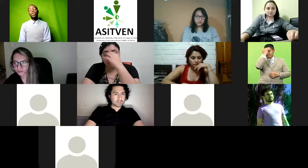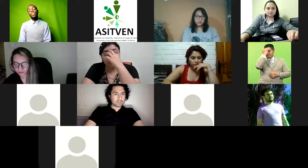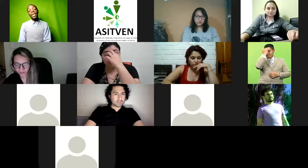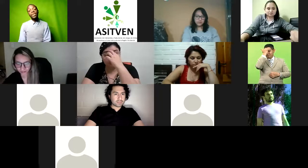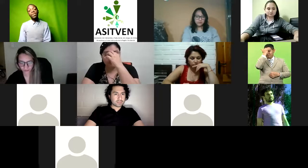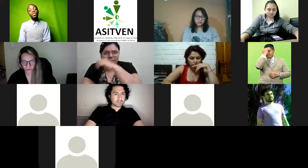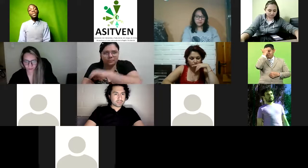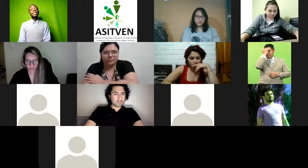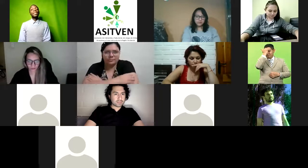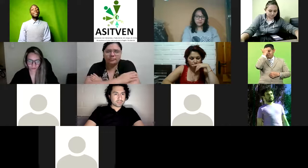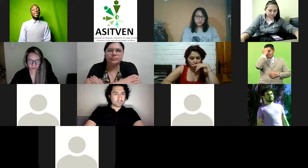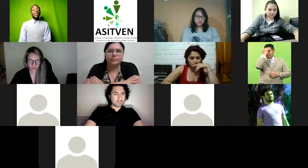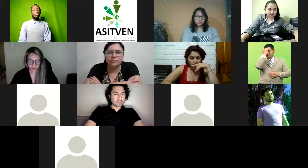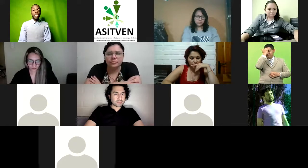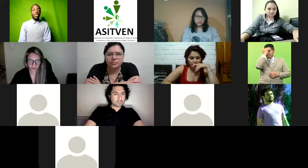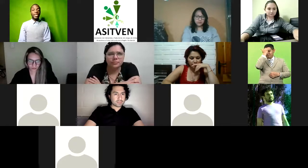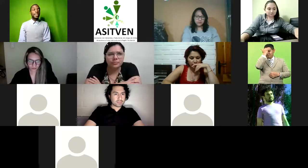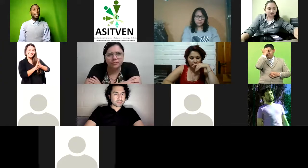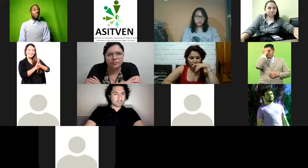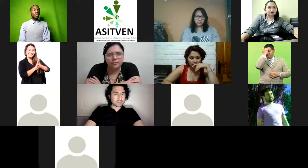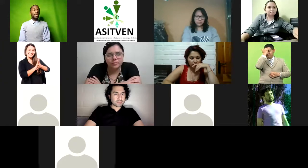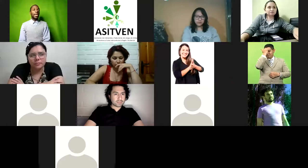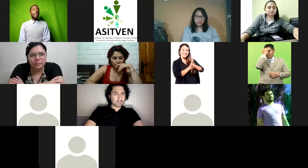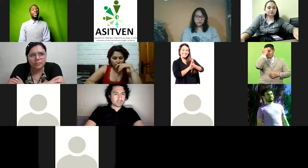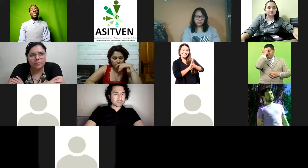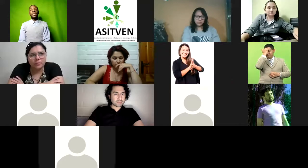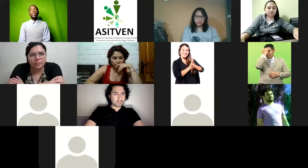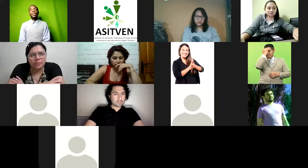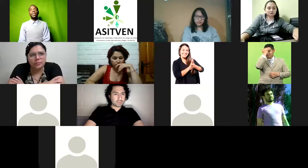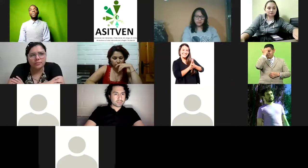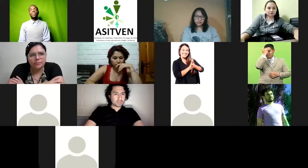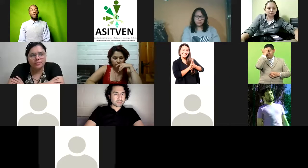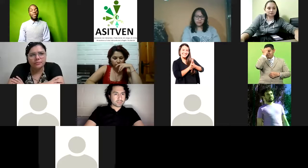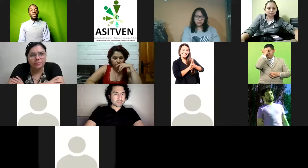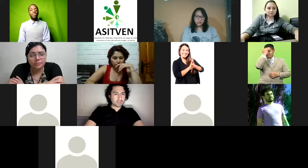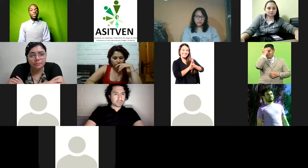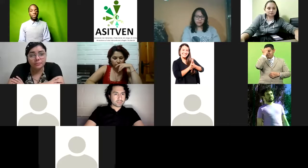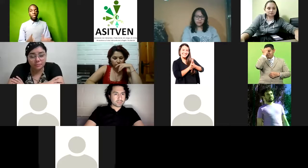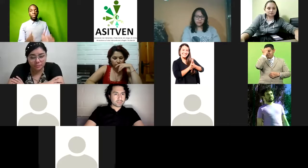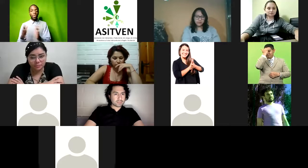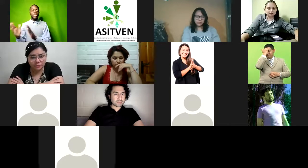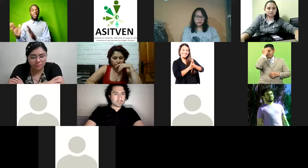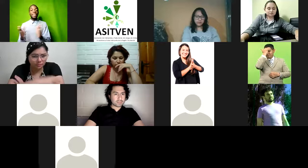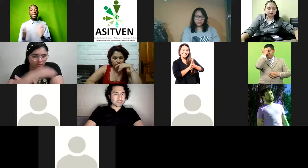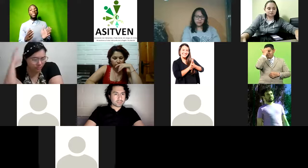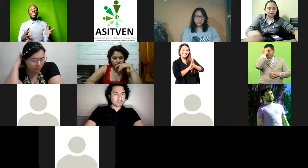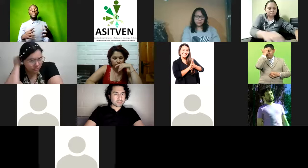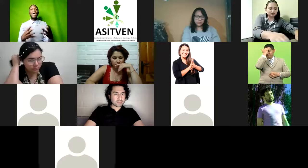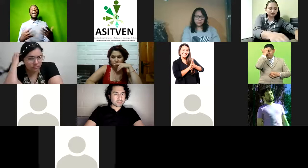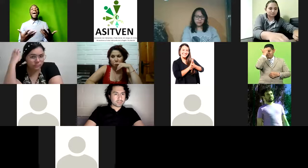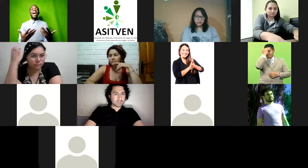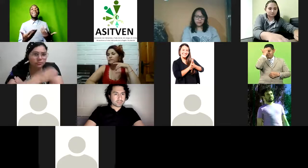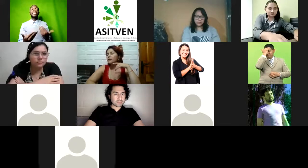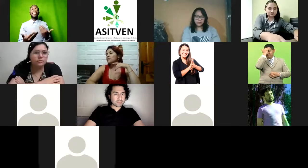o menos comentando. Los biolingüistas, ellos hablan de que sí, esos son posibles tiempos que